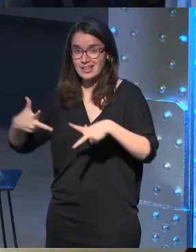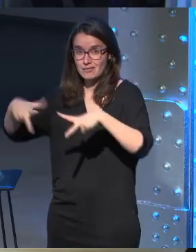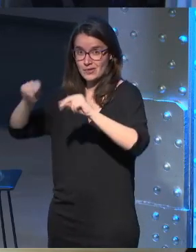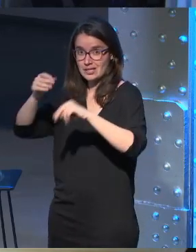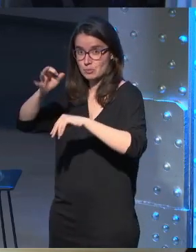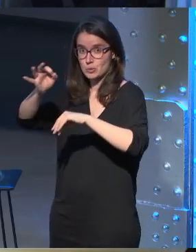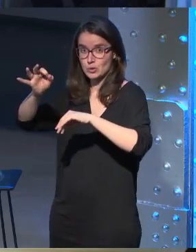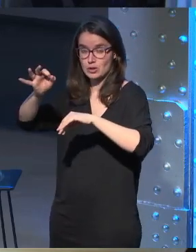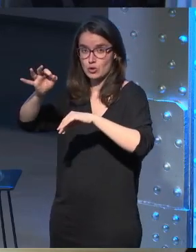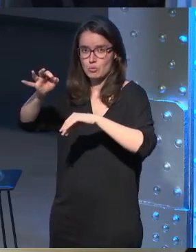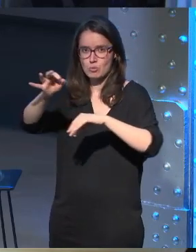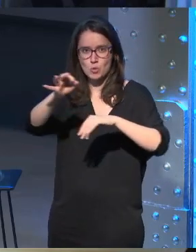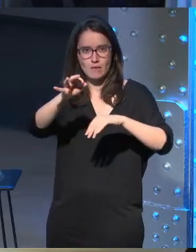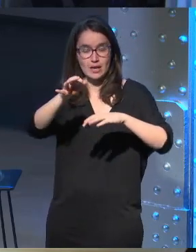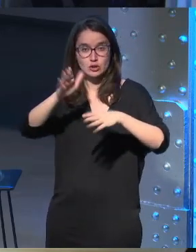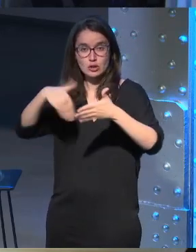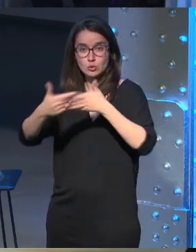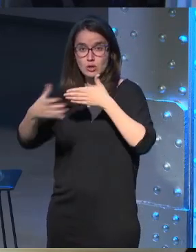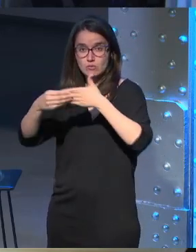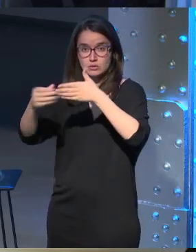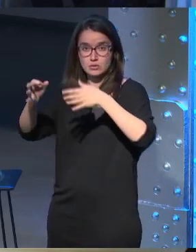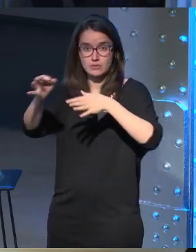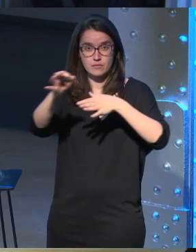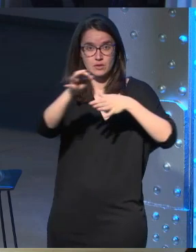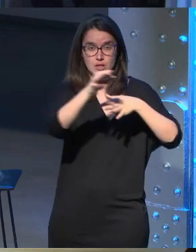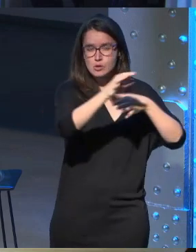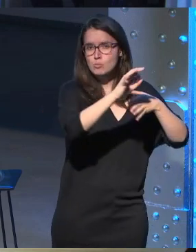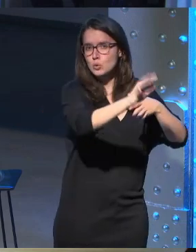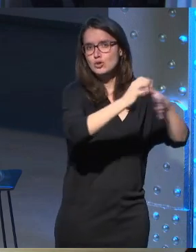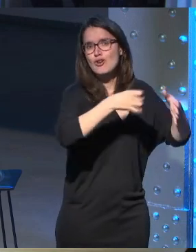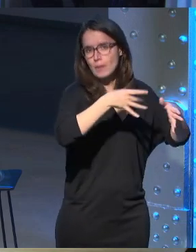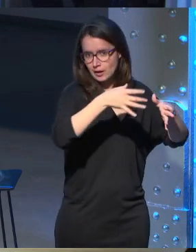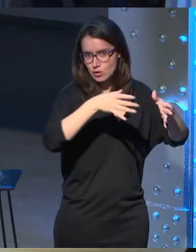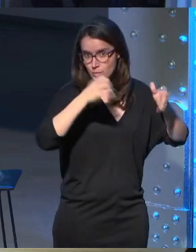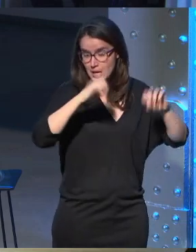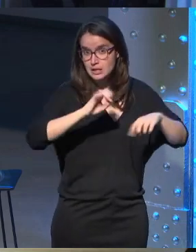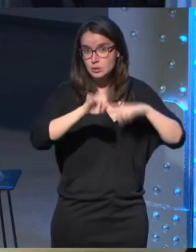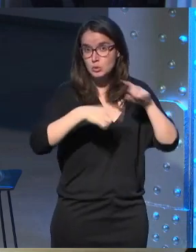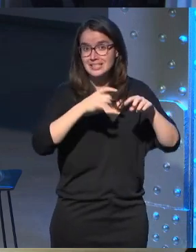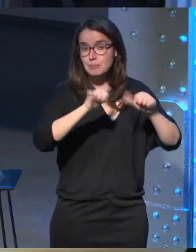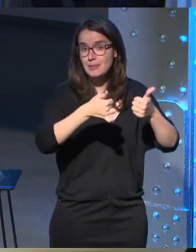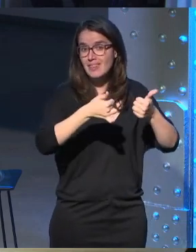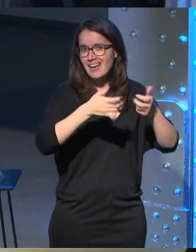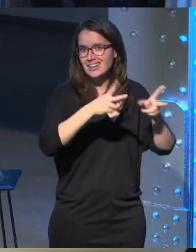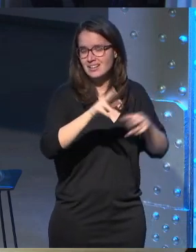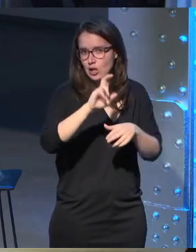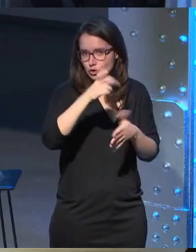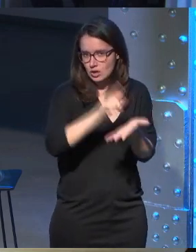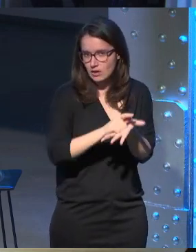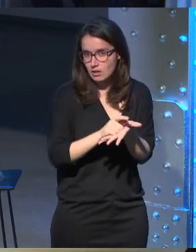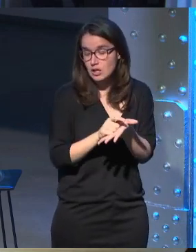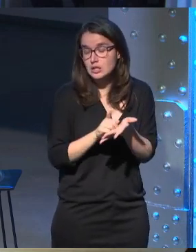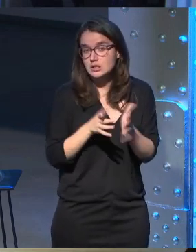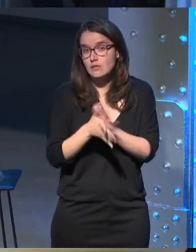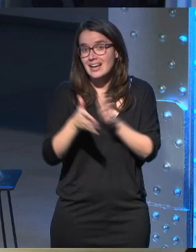punto negro se va a mover y el usuario se va a girar y va a acabar mirando hacia el punto blanco ¿ok? y luego va empezar la siguiente escena pues el centro de